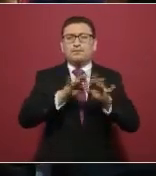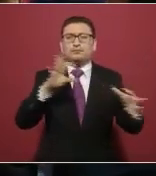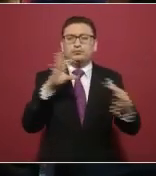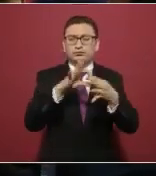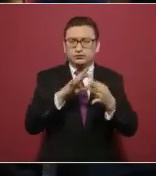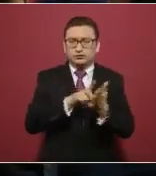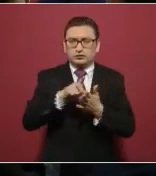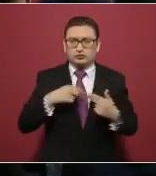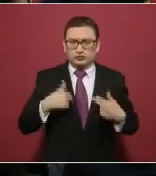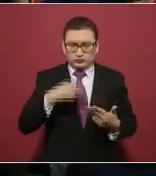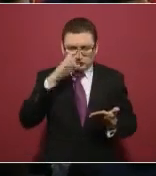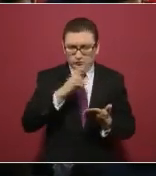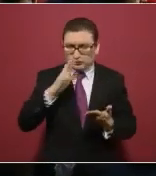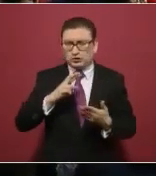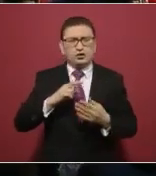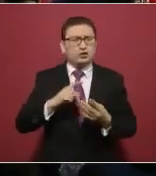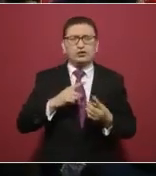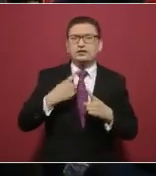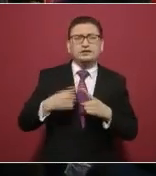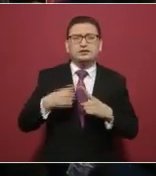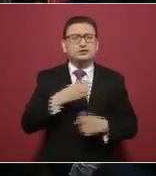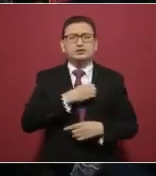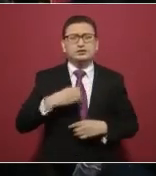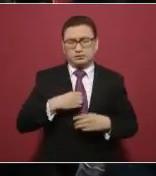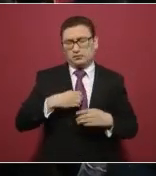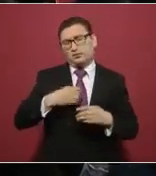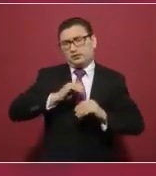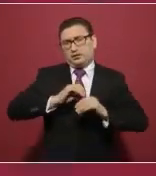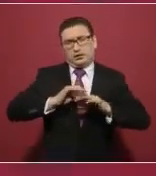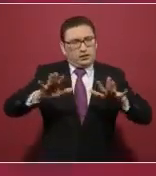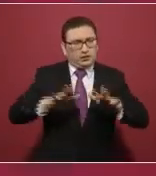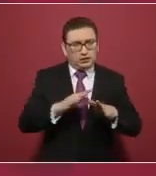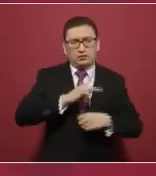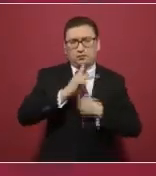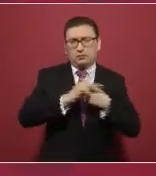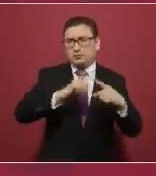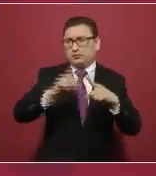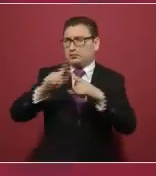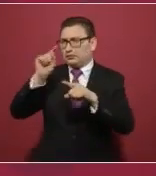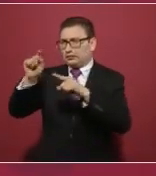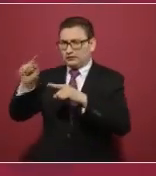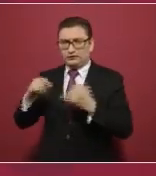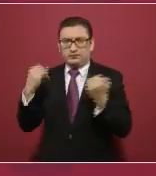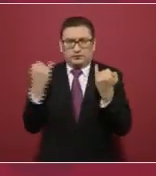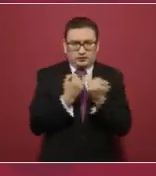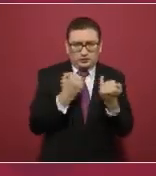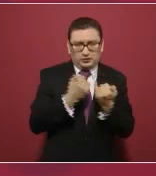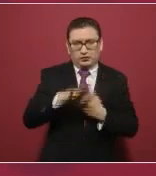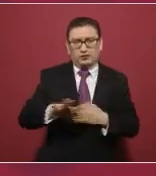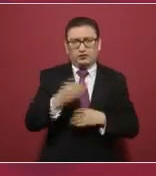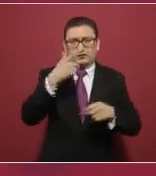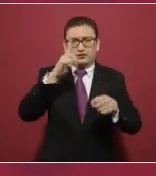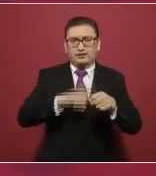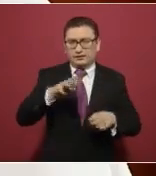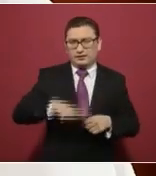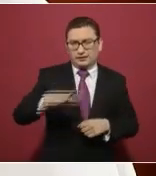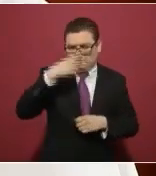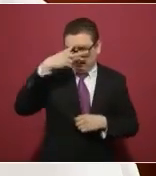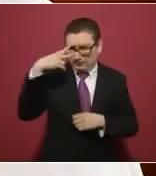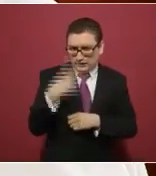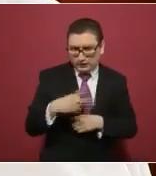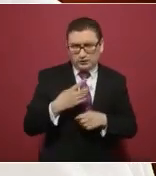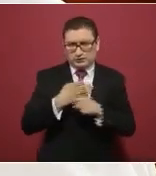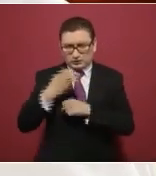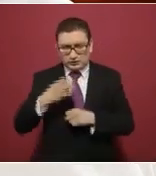una obligación de cualquier país, pero en un país federal como México, donde los estados y municipios tienen las competencias muy amplias relacionadas